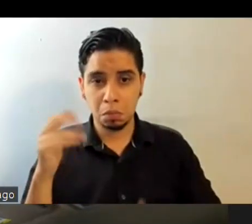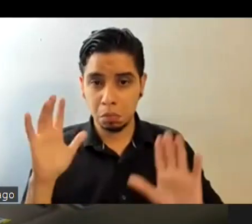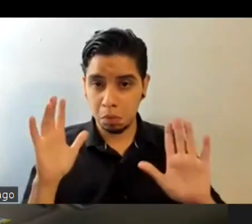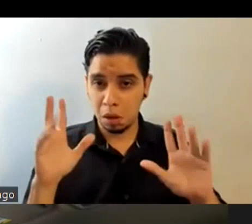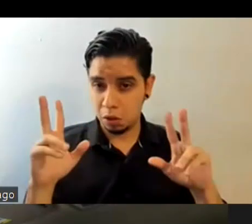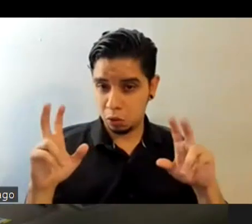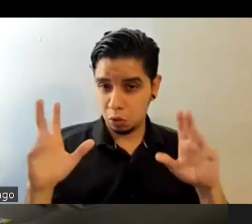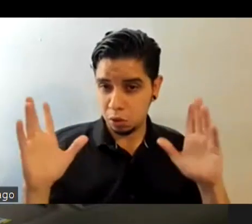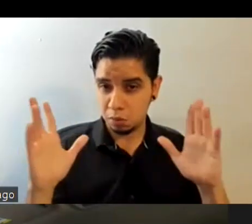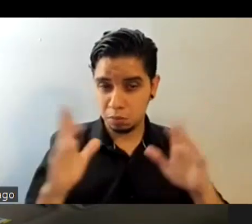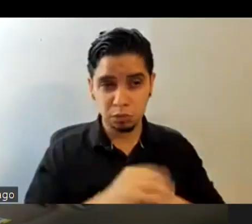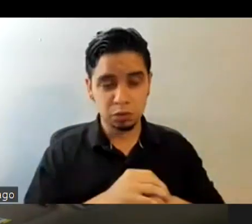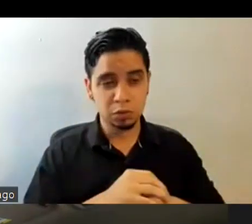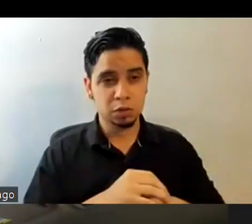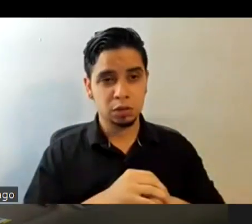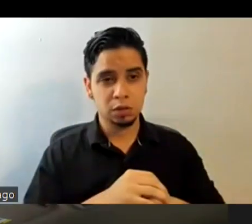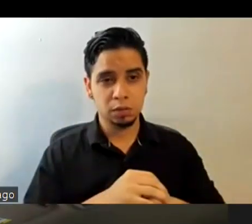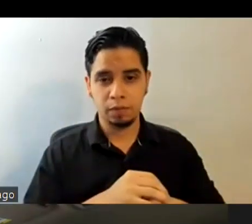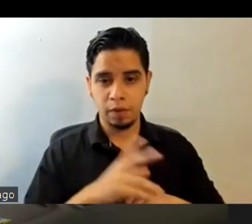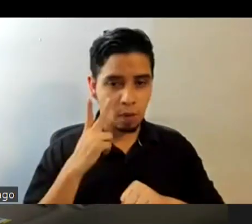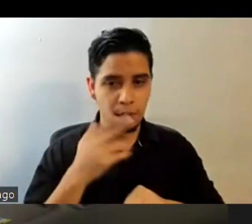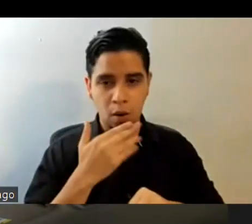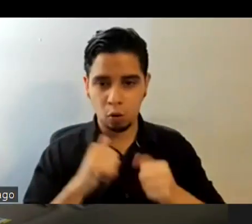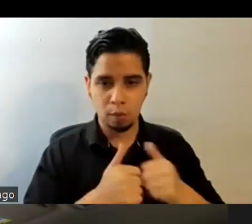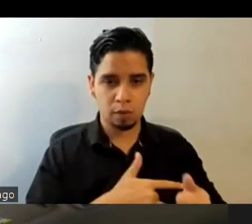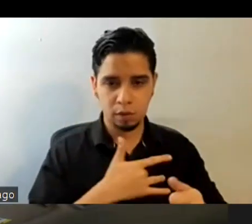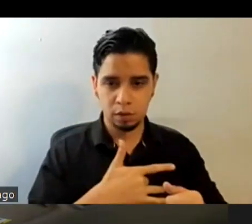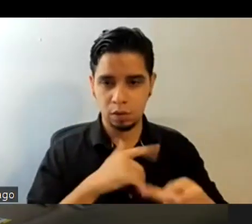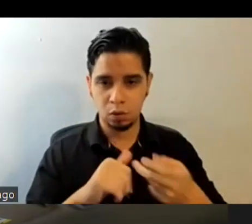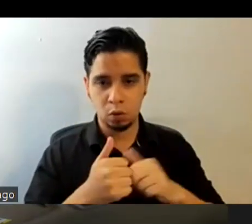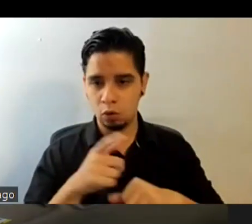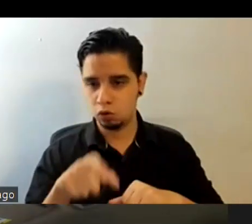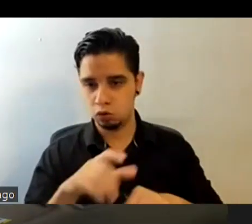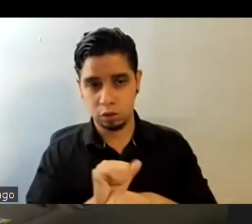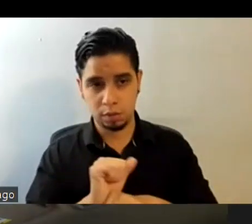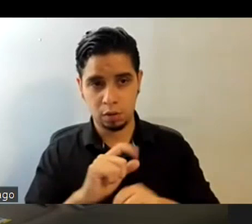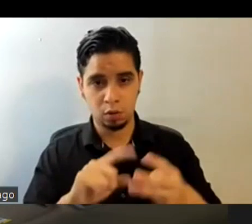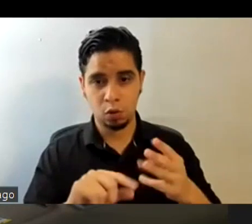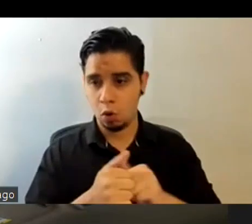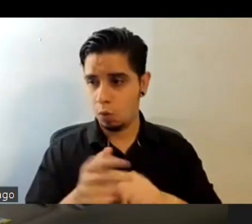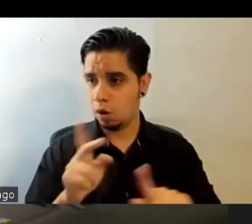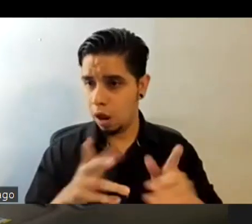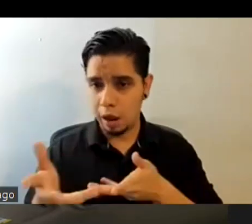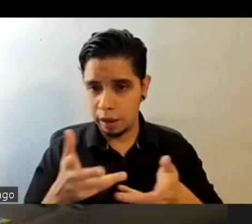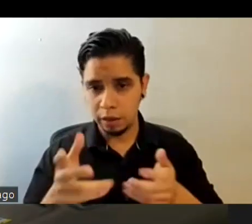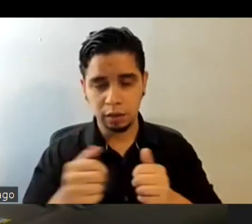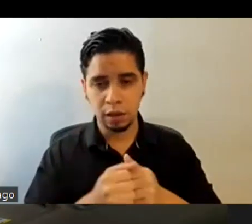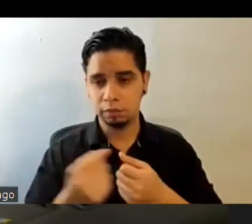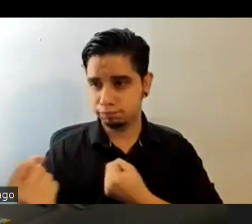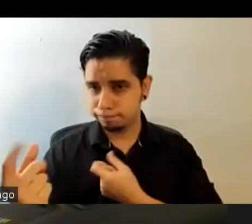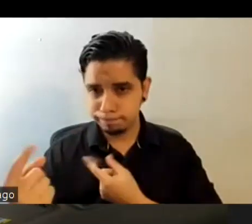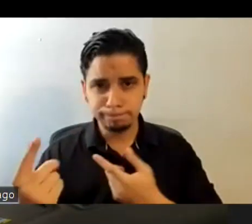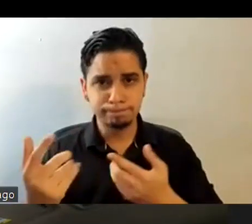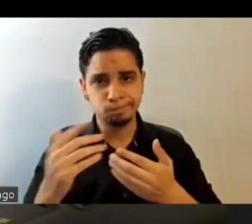teoría, ¿verdad? Sí. Vemos mejor cómo nos sentimos, cómo debemos trabajar, cómo es el otro, cuál es la compasión,